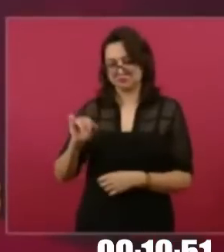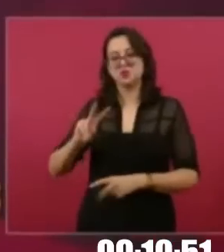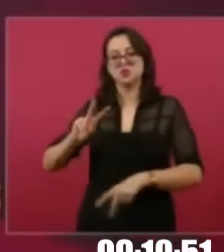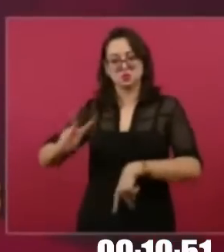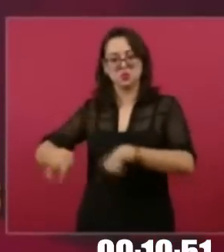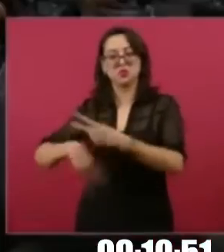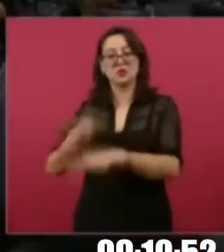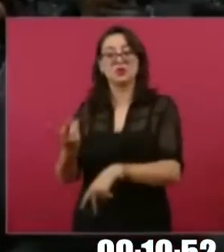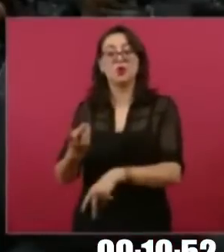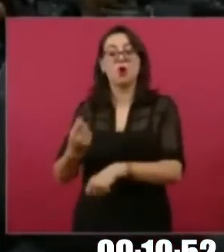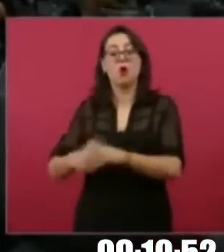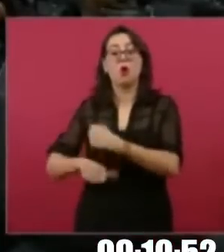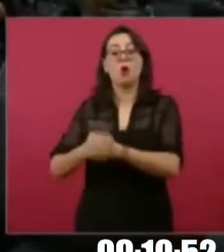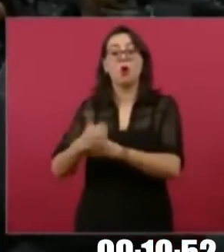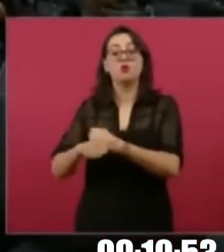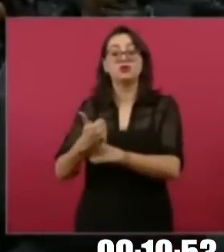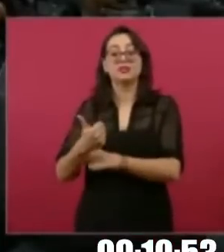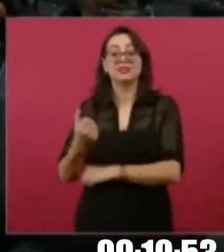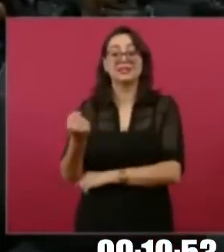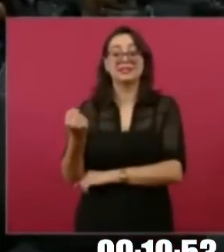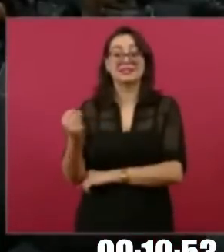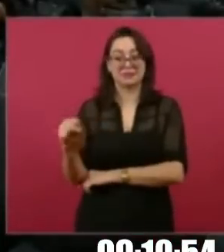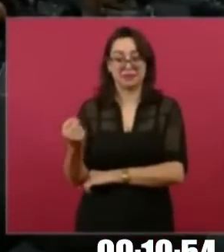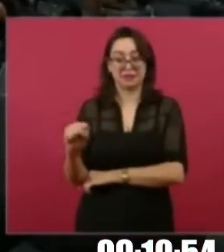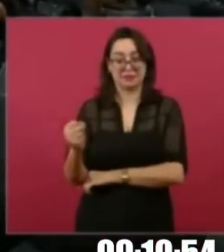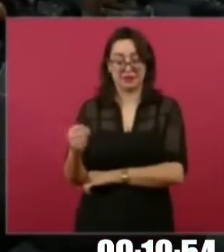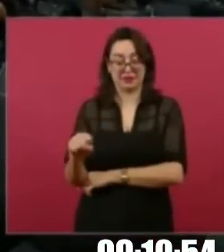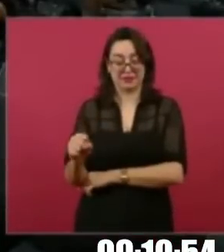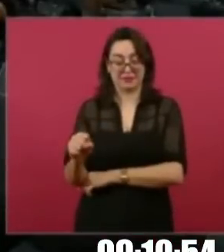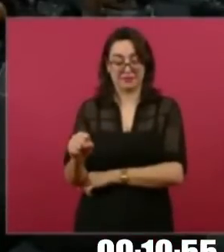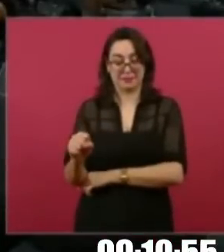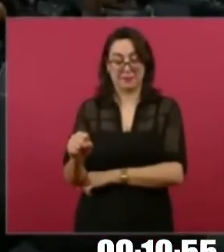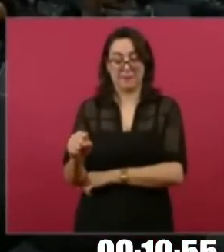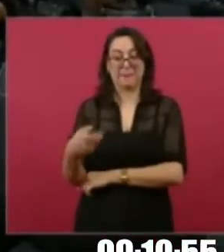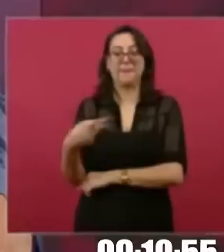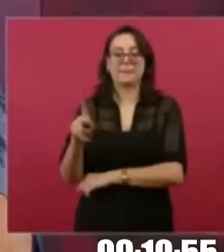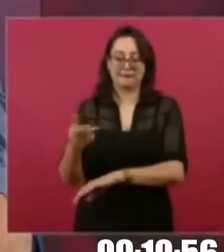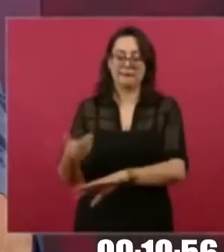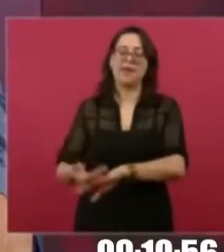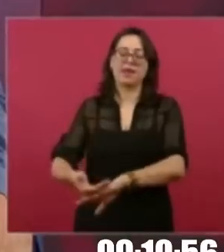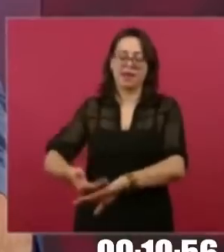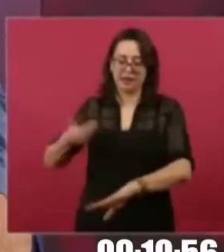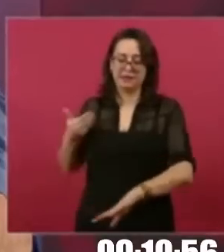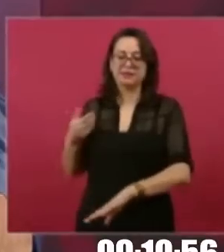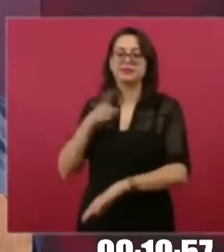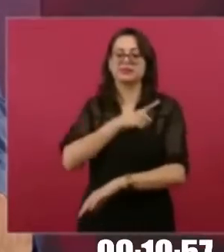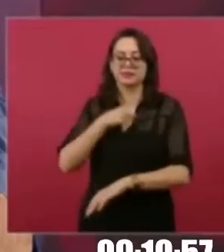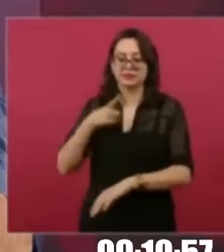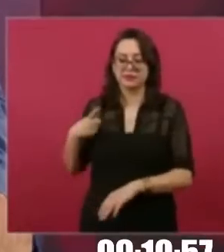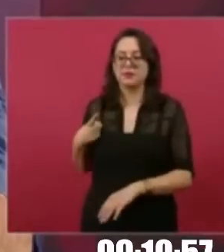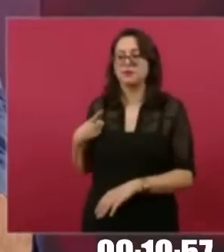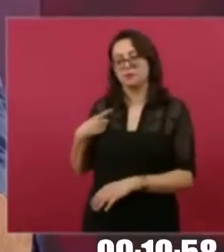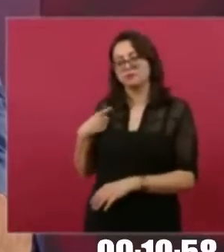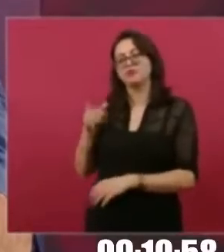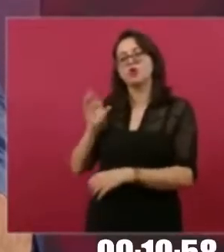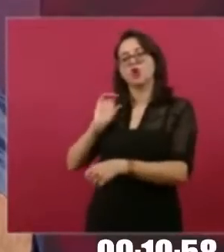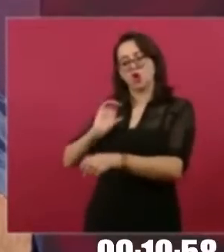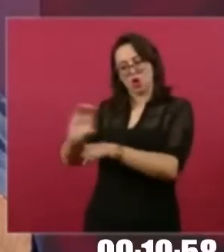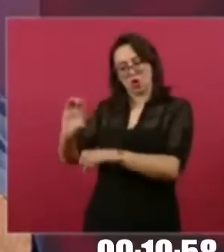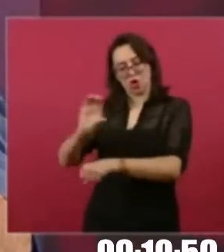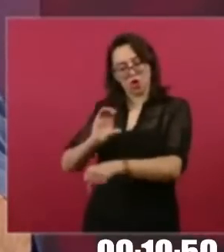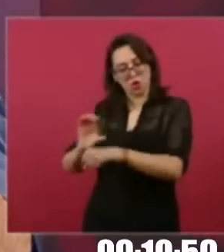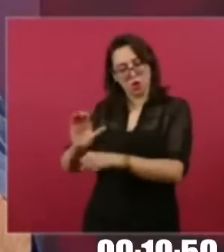septiembre Y antes voy a pasar por Colombia y estoy pensando